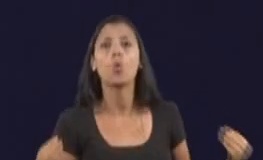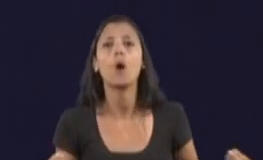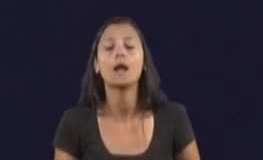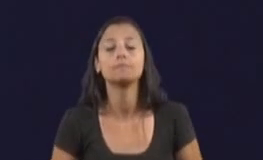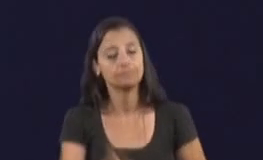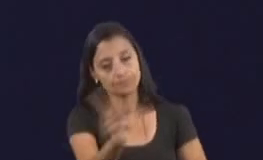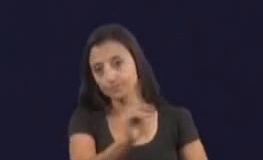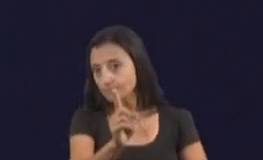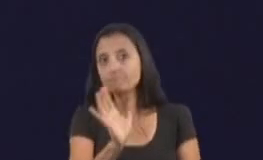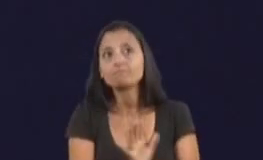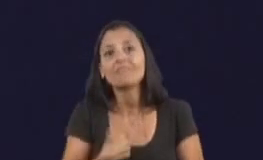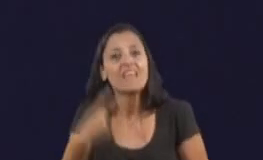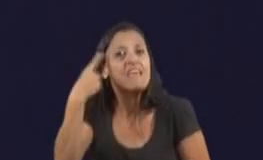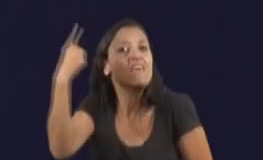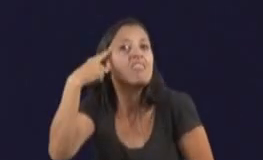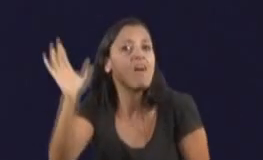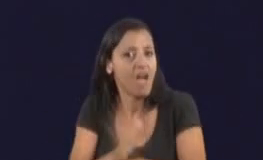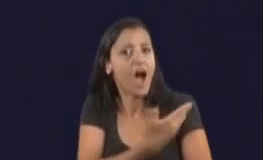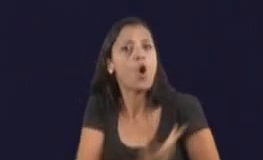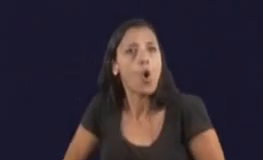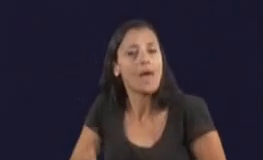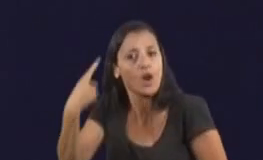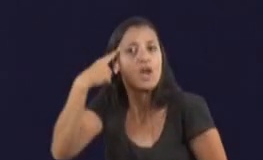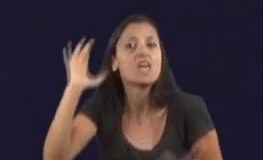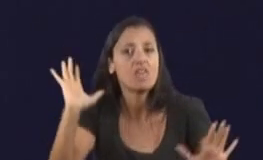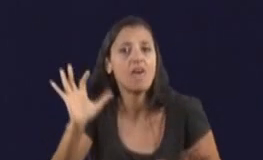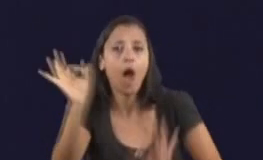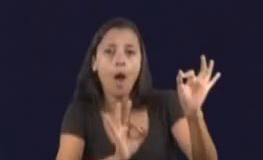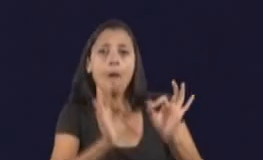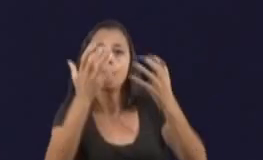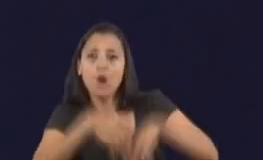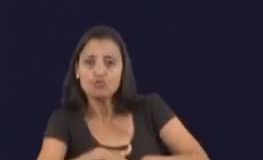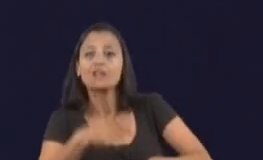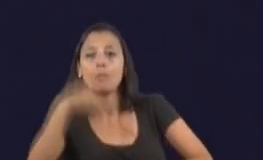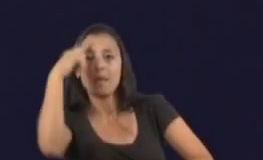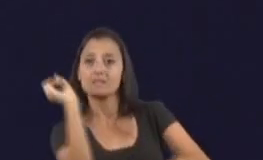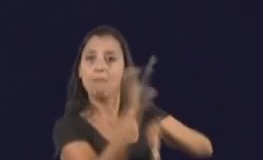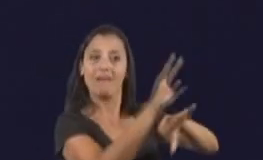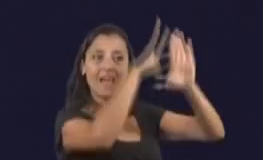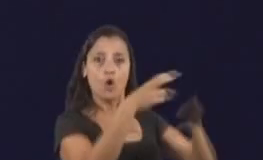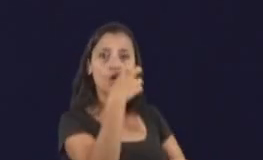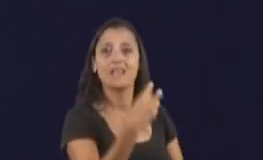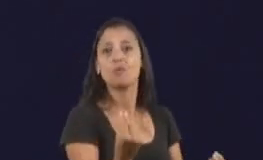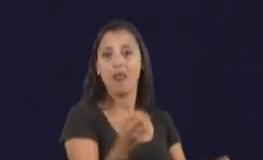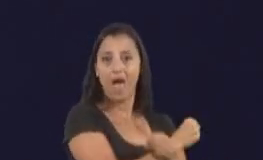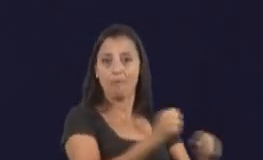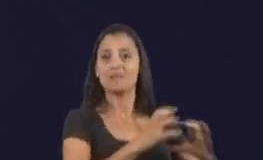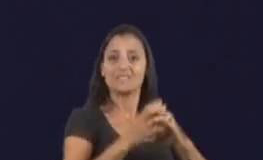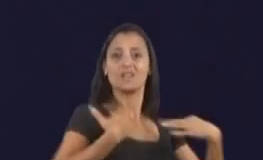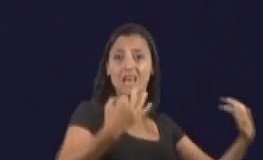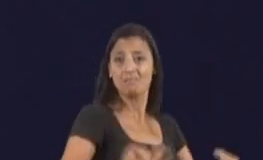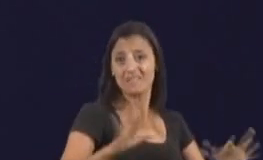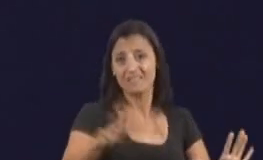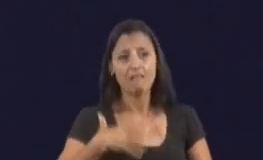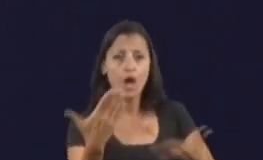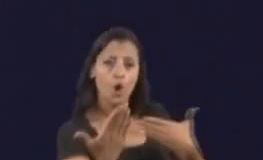ver, eran los proyectos que el gobierno tenía intenciones de que se aprueben en extraordinarias. No, los consensos, por supuesto, se estaban